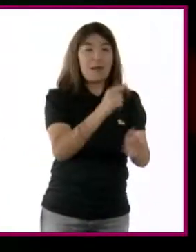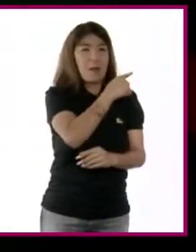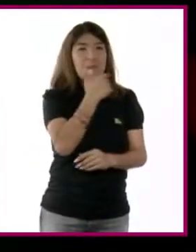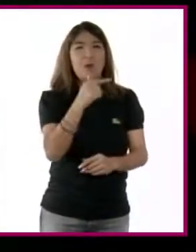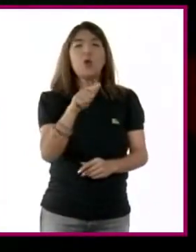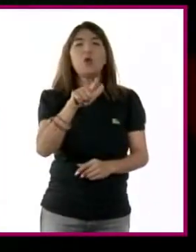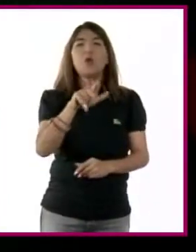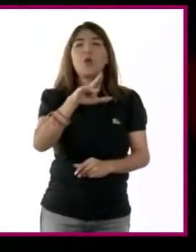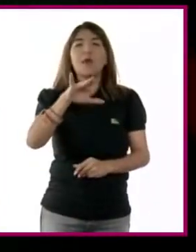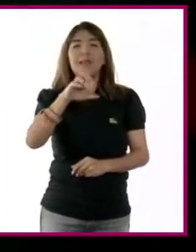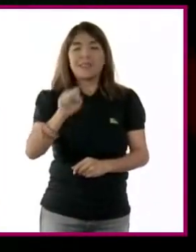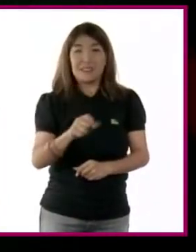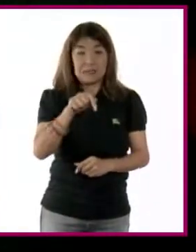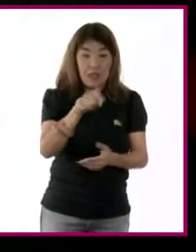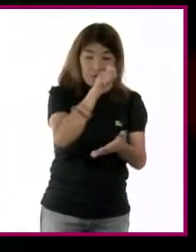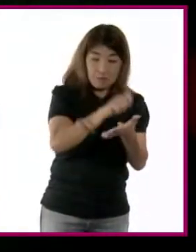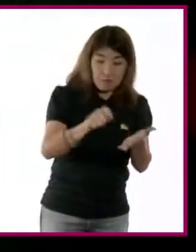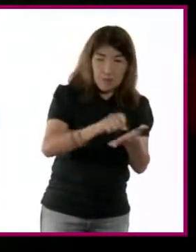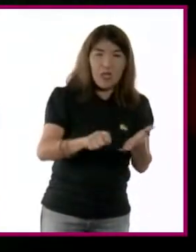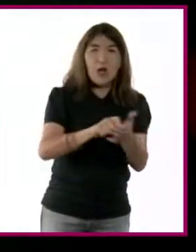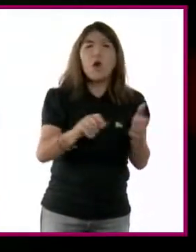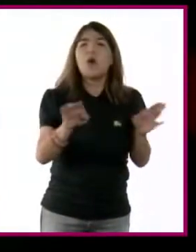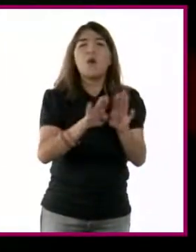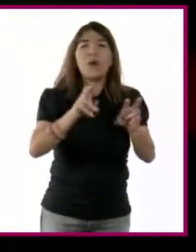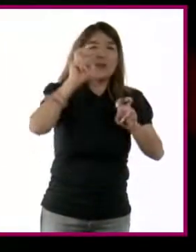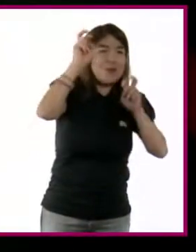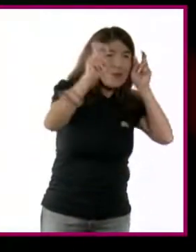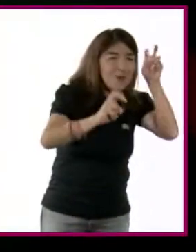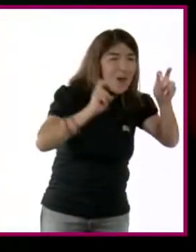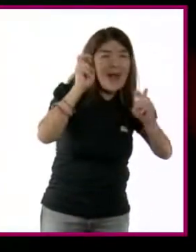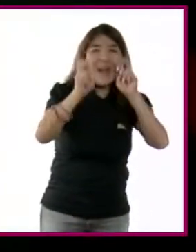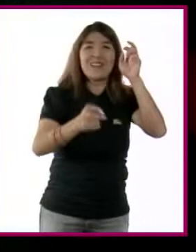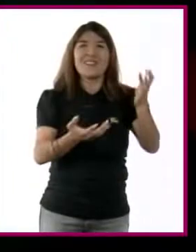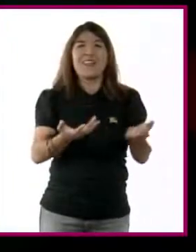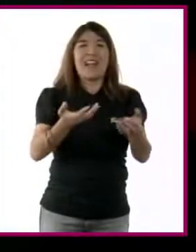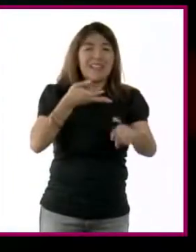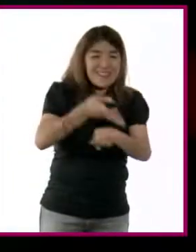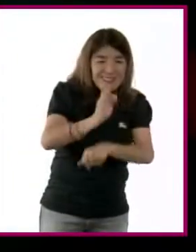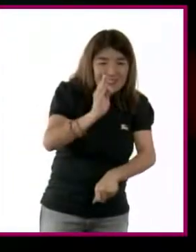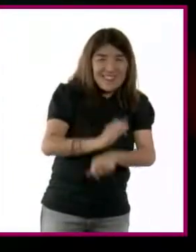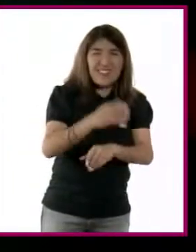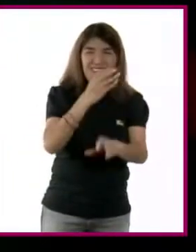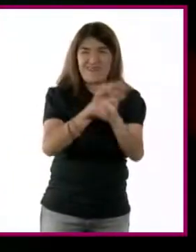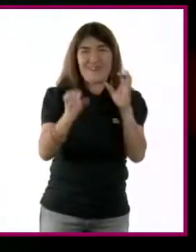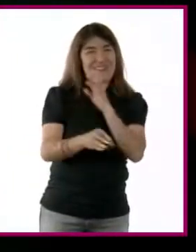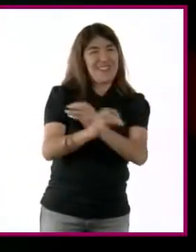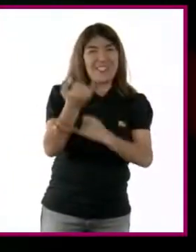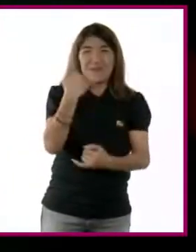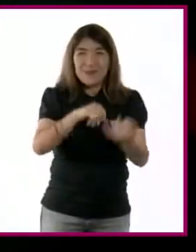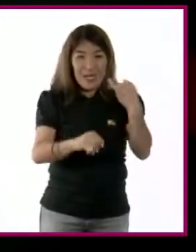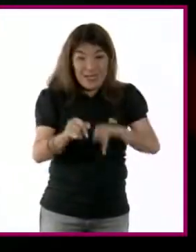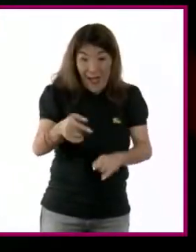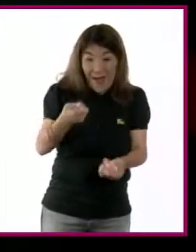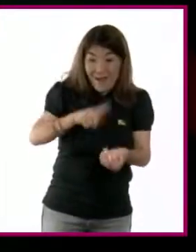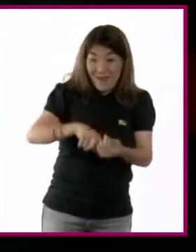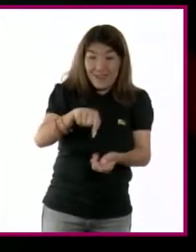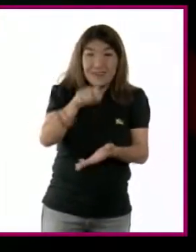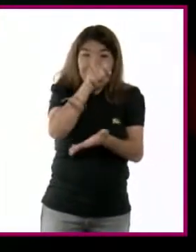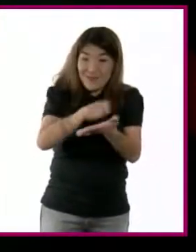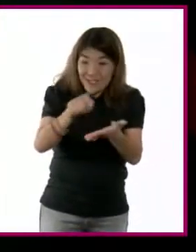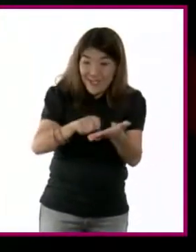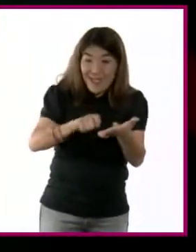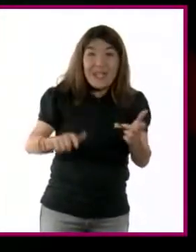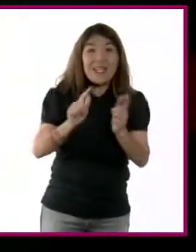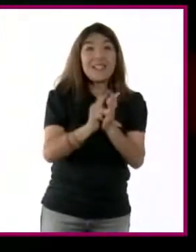Lewis Carroll, que gracias a su combinación de fantasía, disparates y absurdo que conviven en la obra junto a